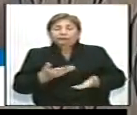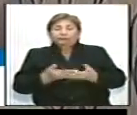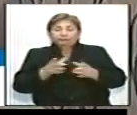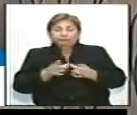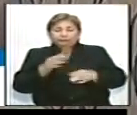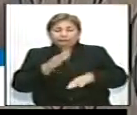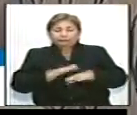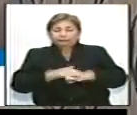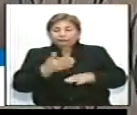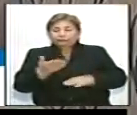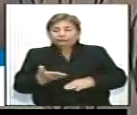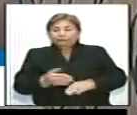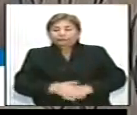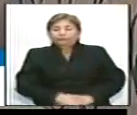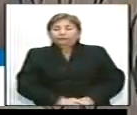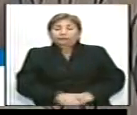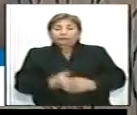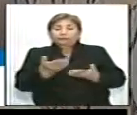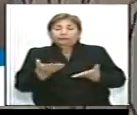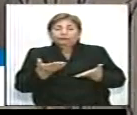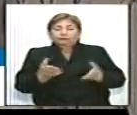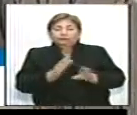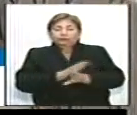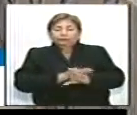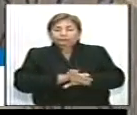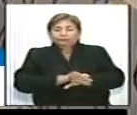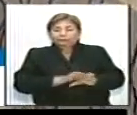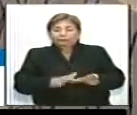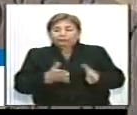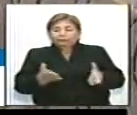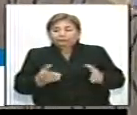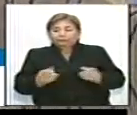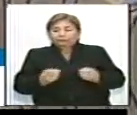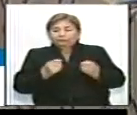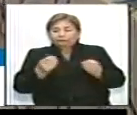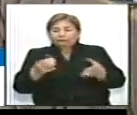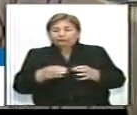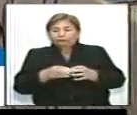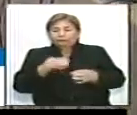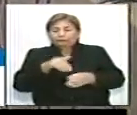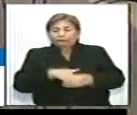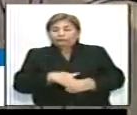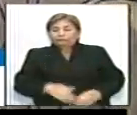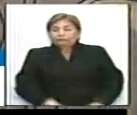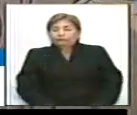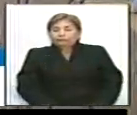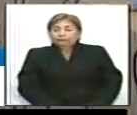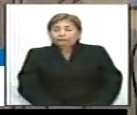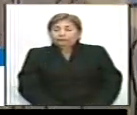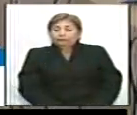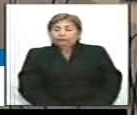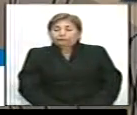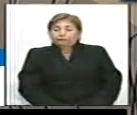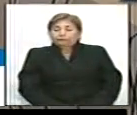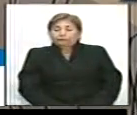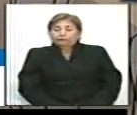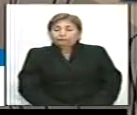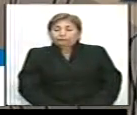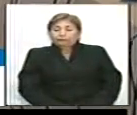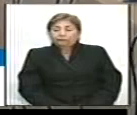que corresponde y dando por concluido este acto electoral.